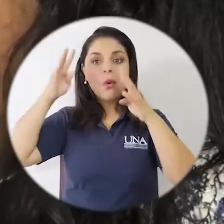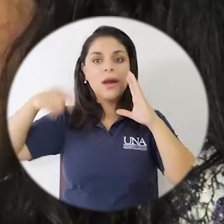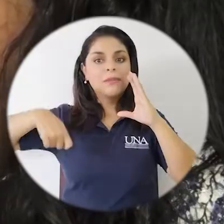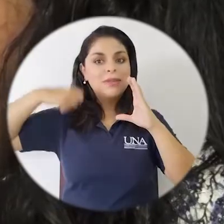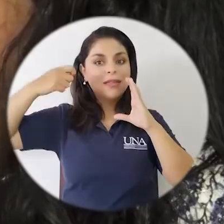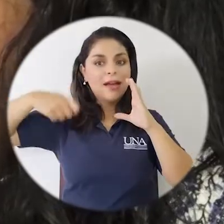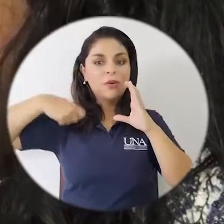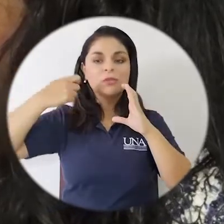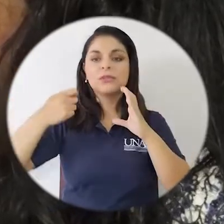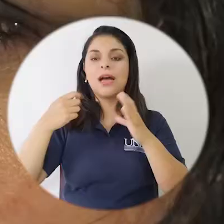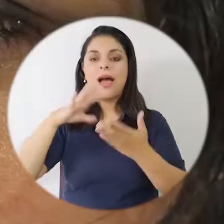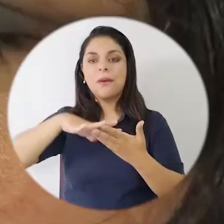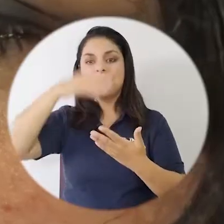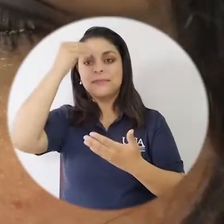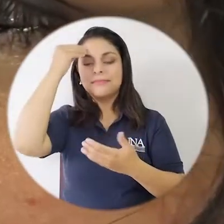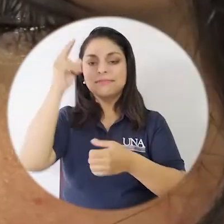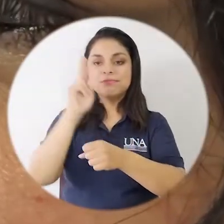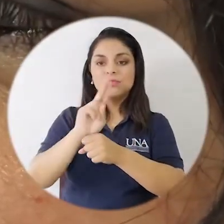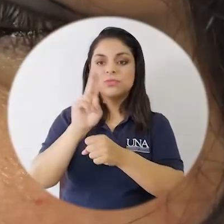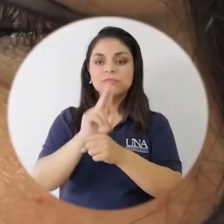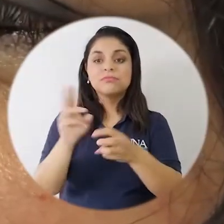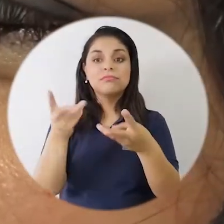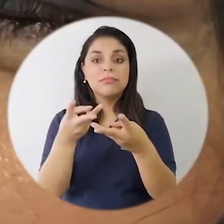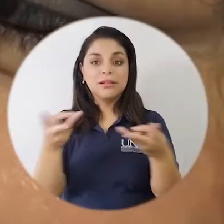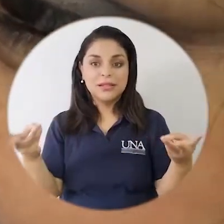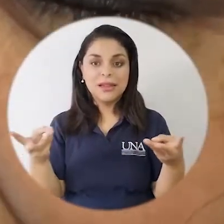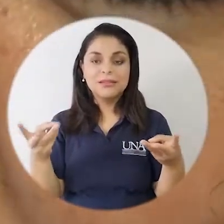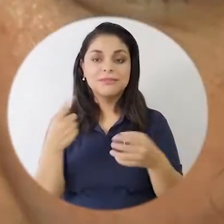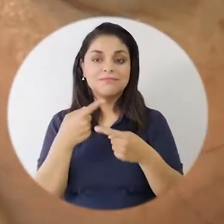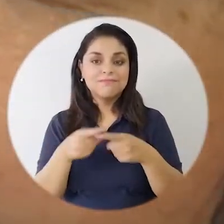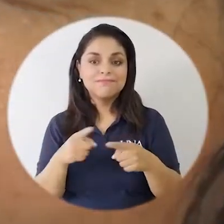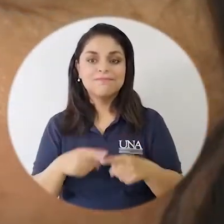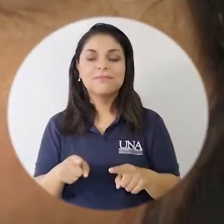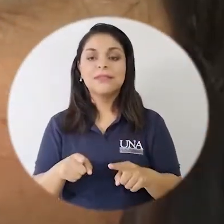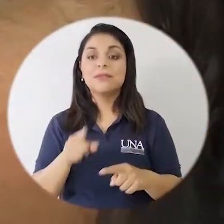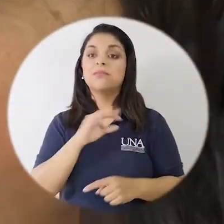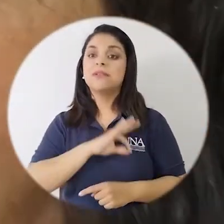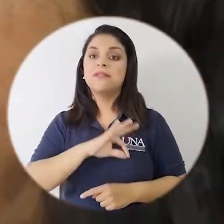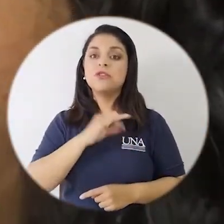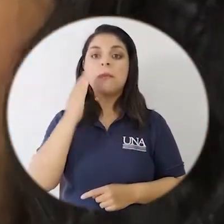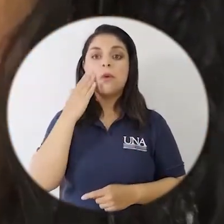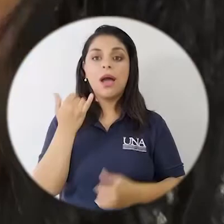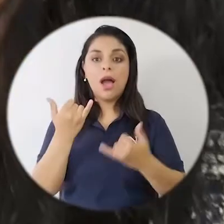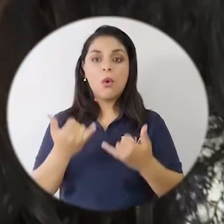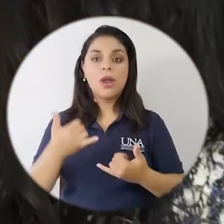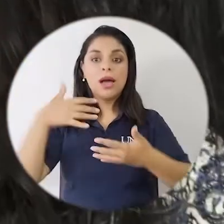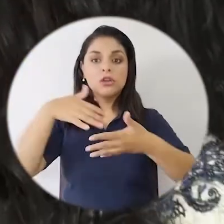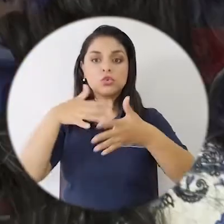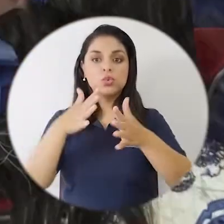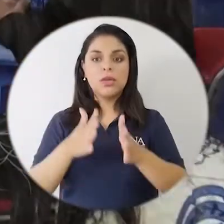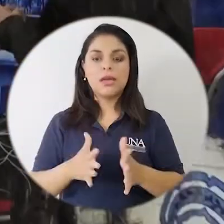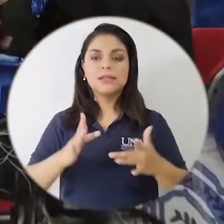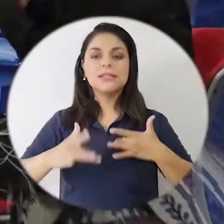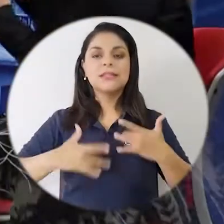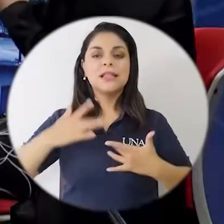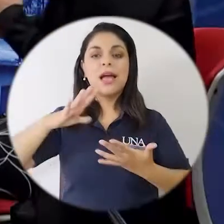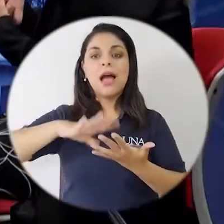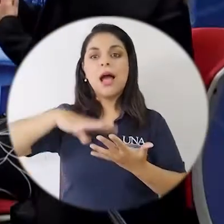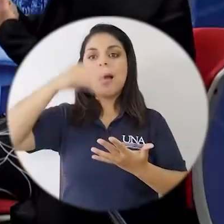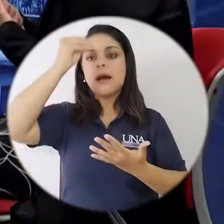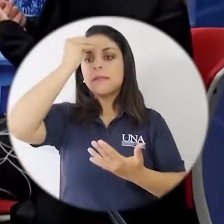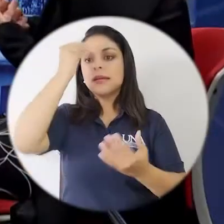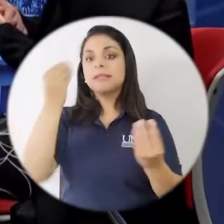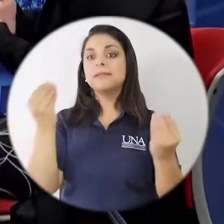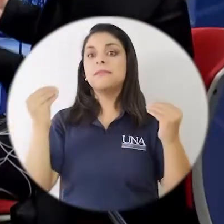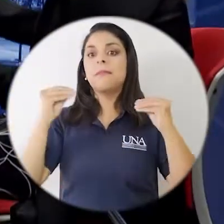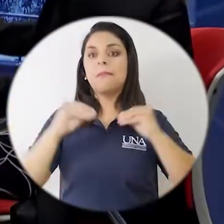aprender a usar recursos, eso antes no estaba, pero ha sido beneficio porque inclusive los mismos estudiantes ahora se sienten que aprenden mucho